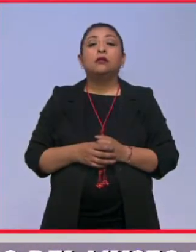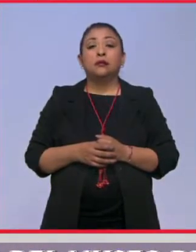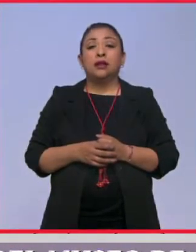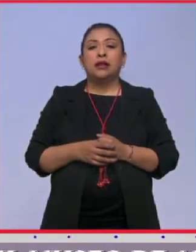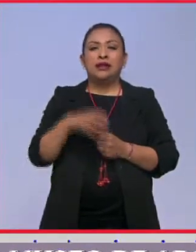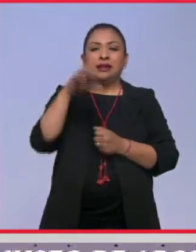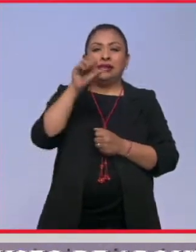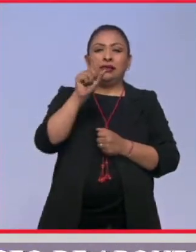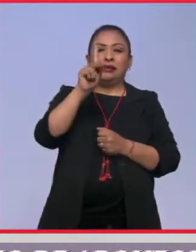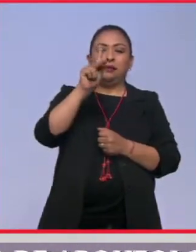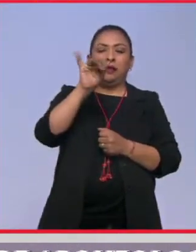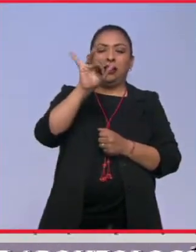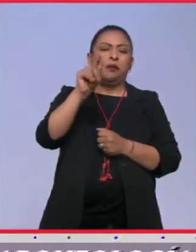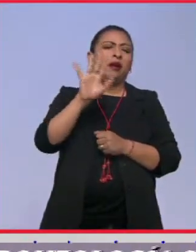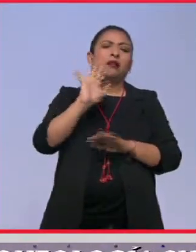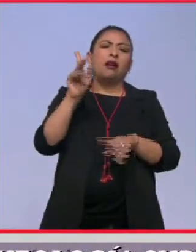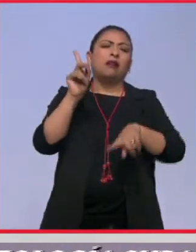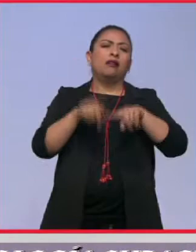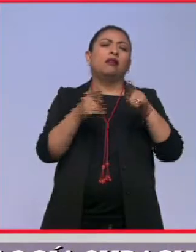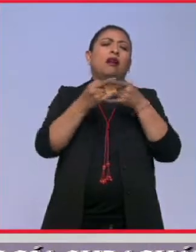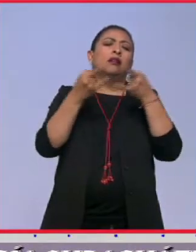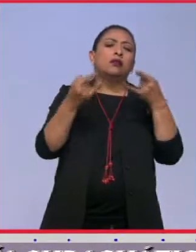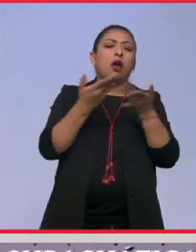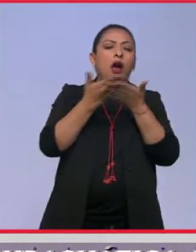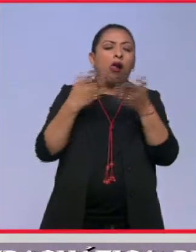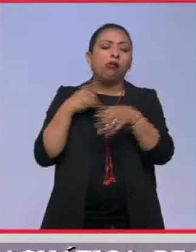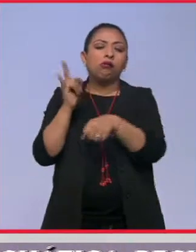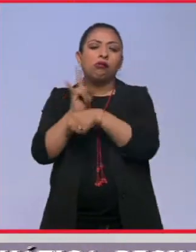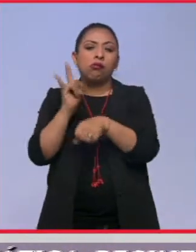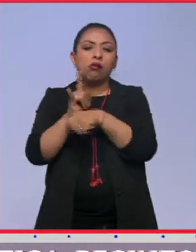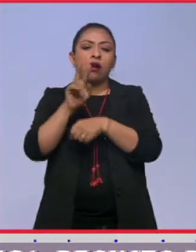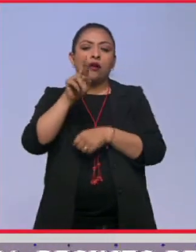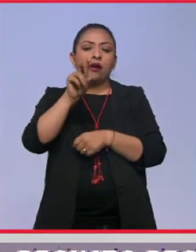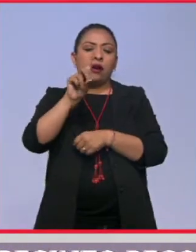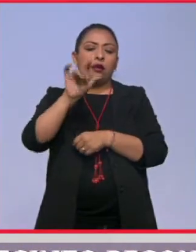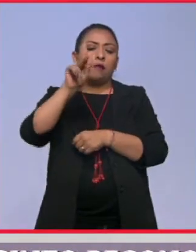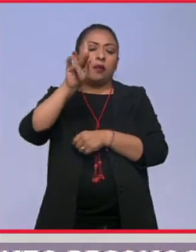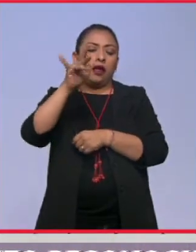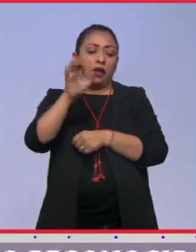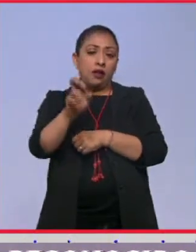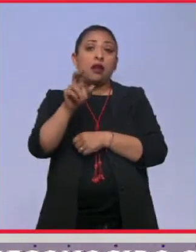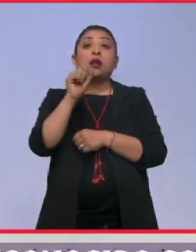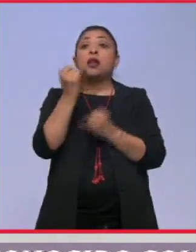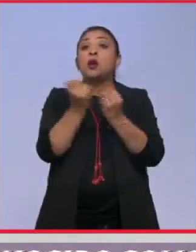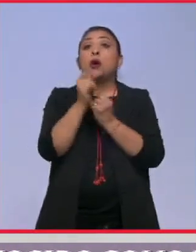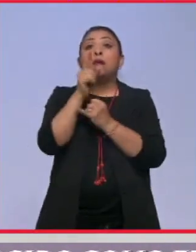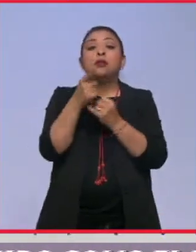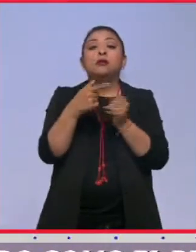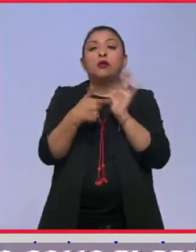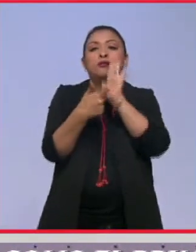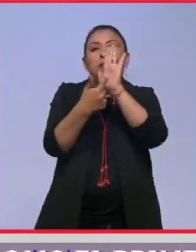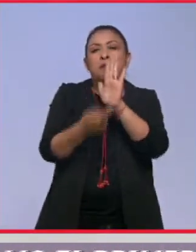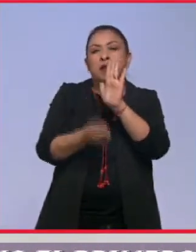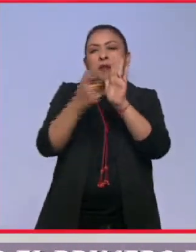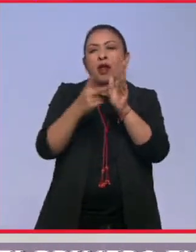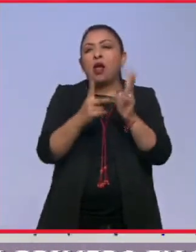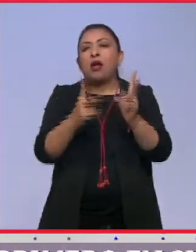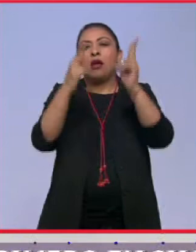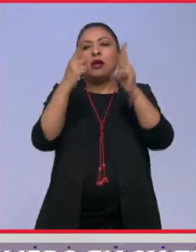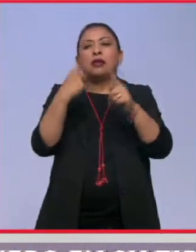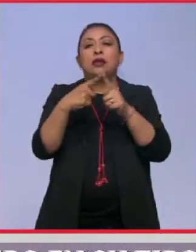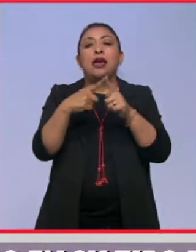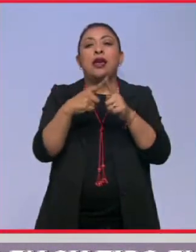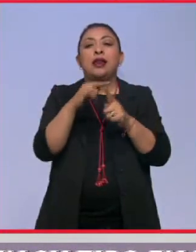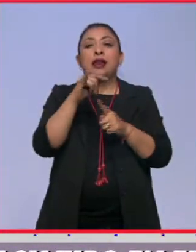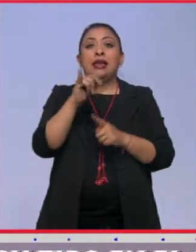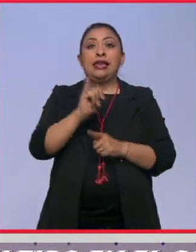Steven Spielberg deja los dramas históricos para regresar a la ciencia ficción con Ready Player One. También se liberó el primer avance cinematográfico de Los Increíbles